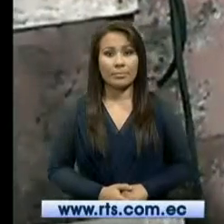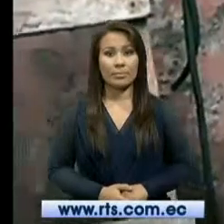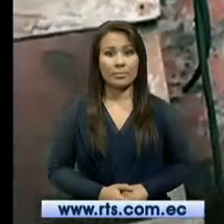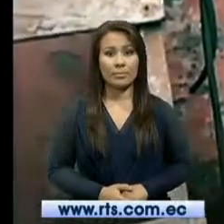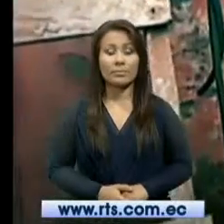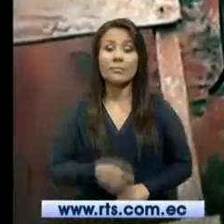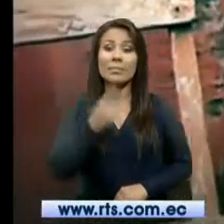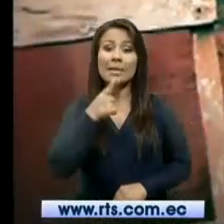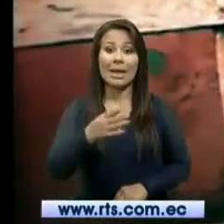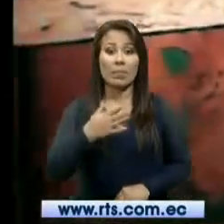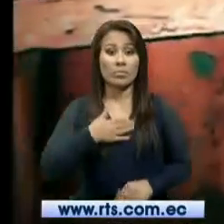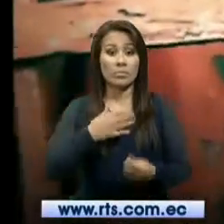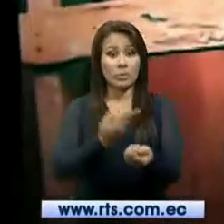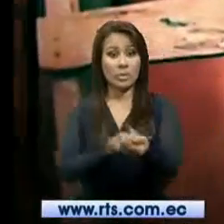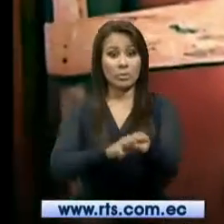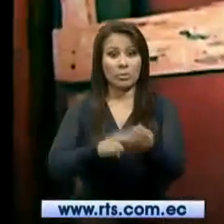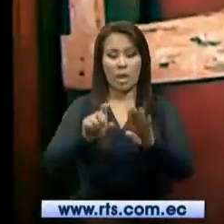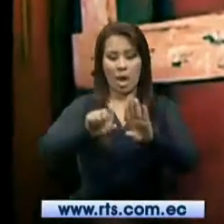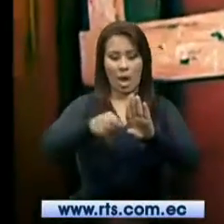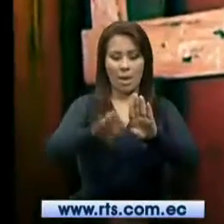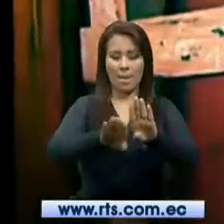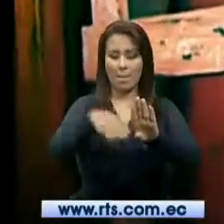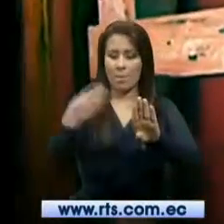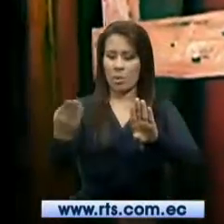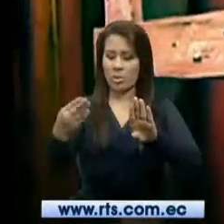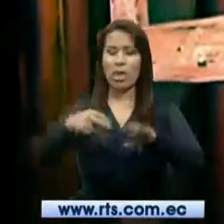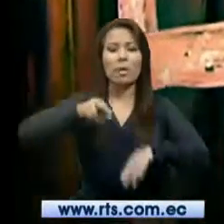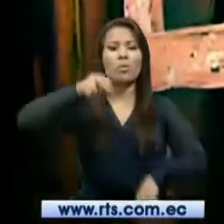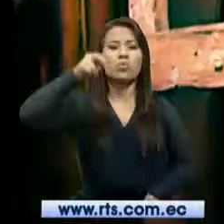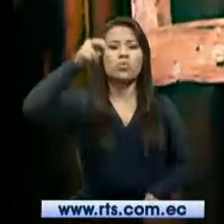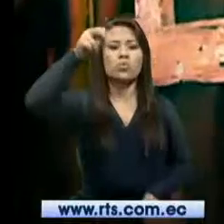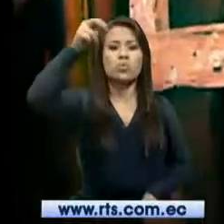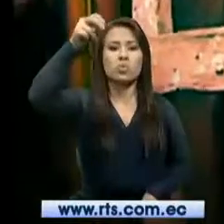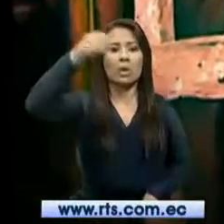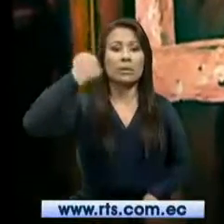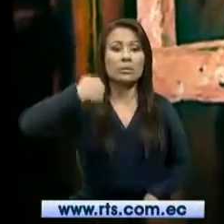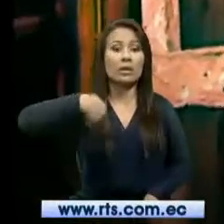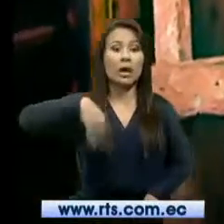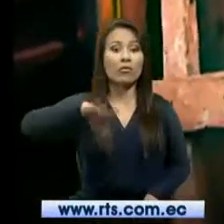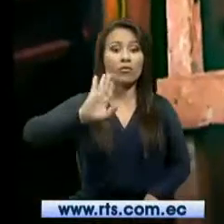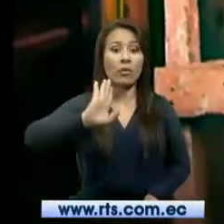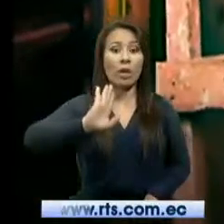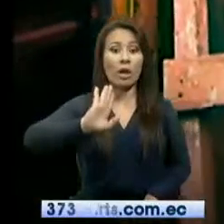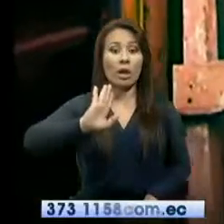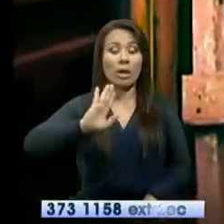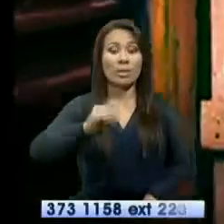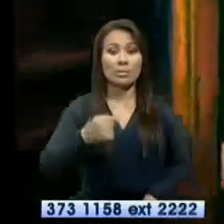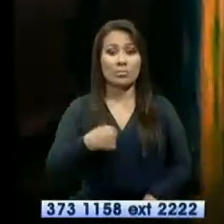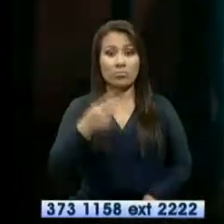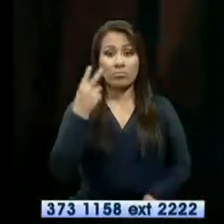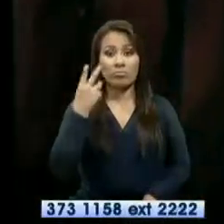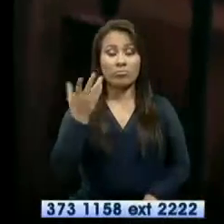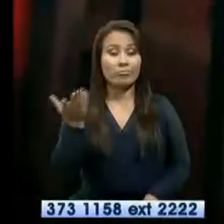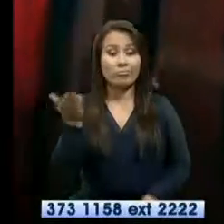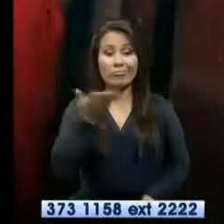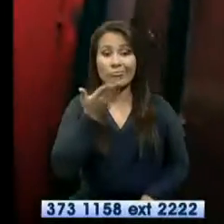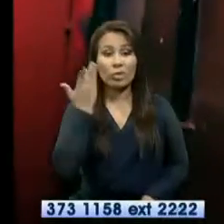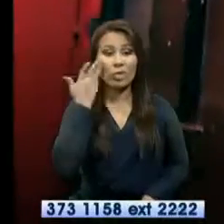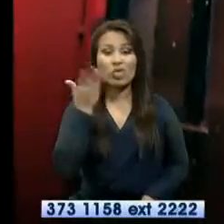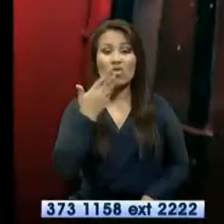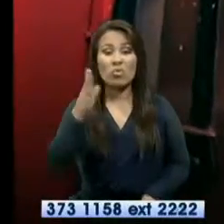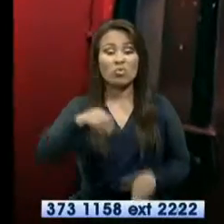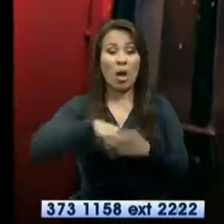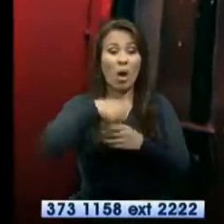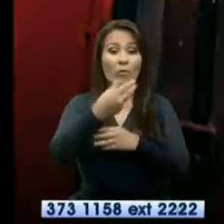puerta, ha abierto la puerta, se ha subido por aquí, o sea, por aquí se ha ido, se ha trepado y se ha ido al otro